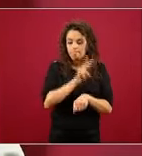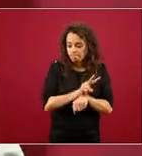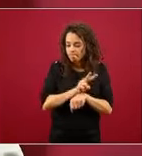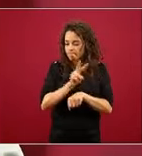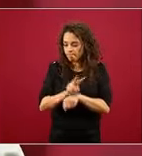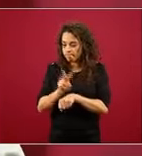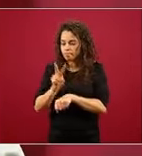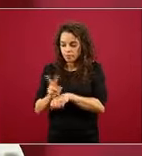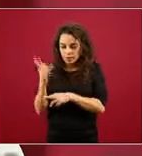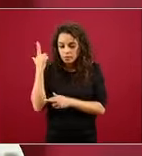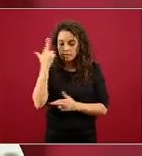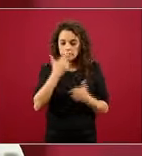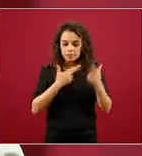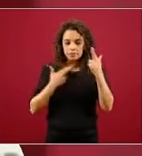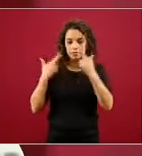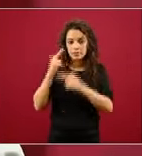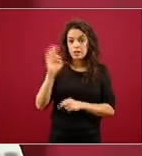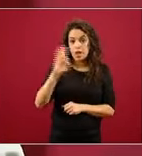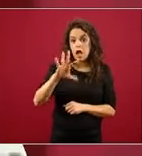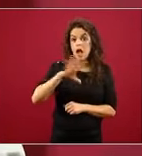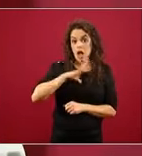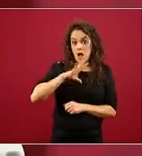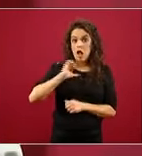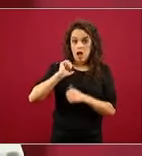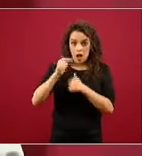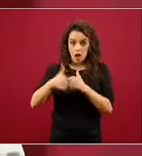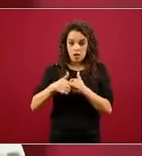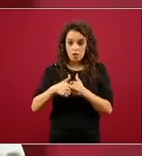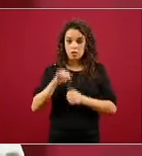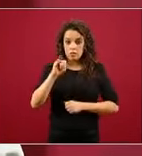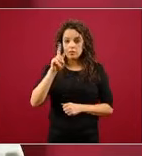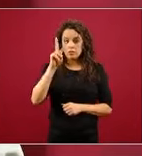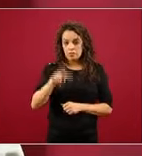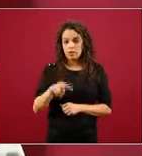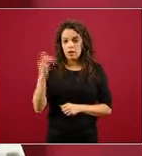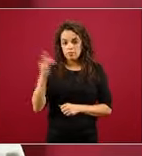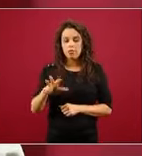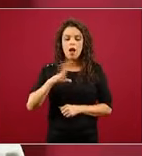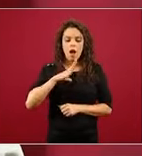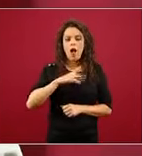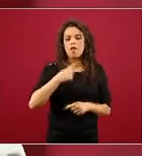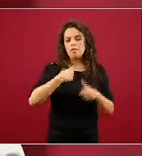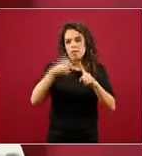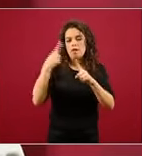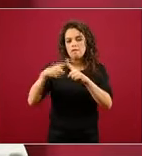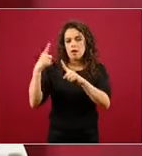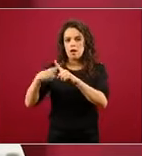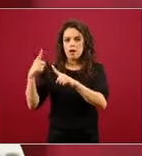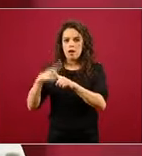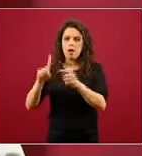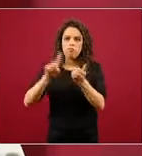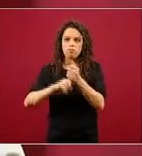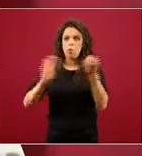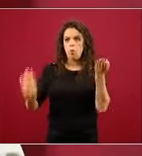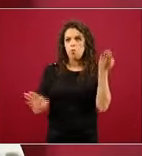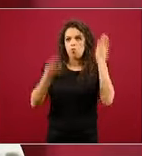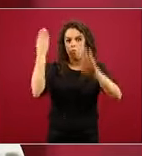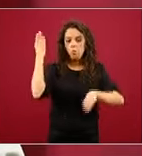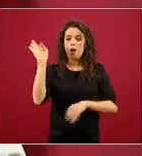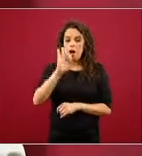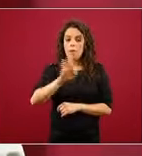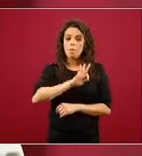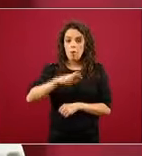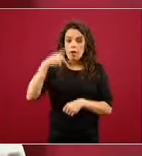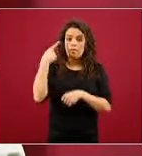vigilancia a estos eventos, y efectivamente, hay diferentes patógenos en el mundo que representan ciertos riesgos